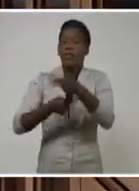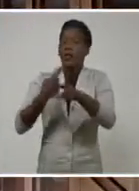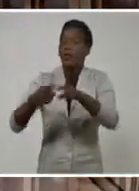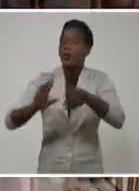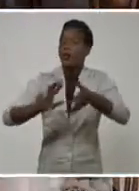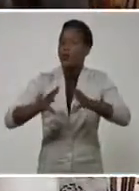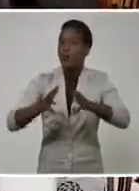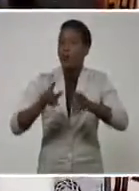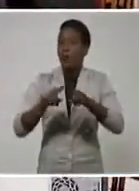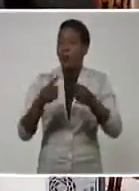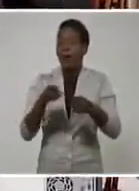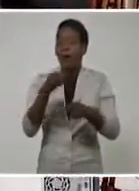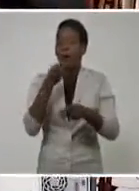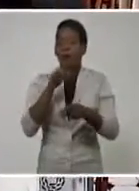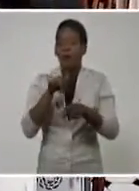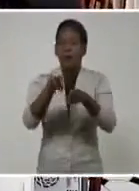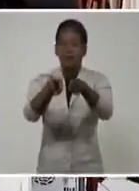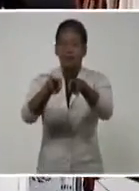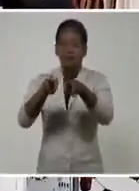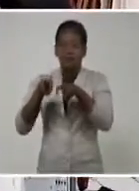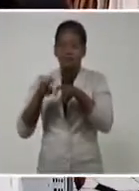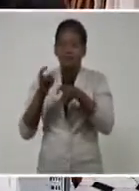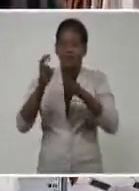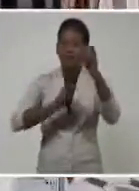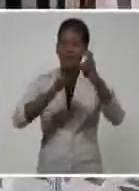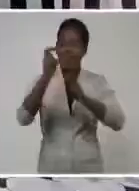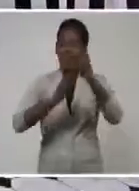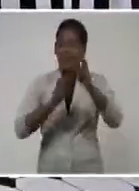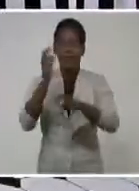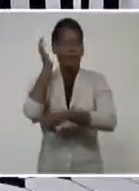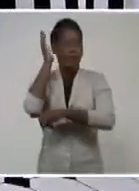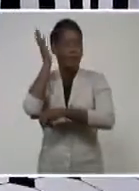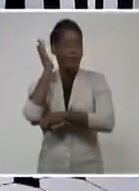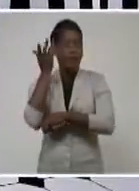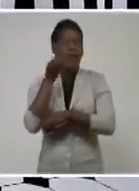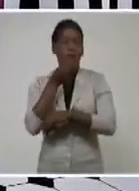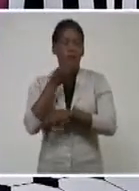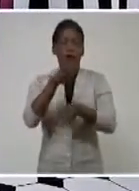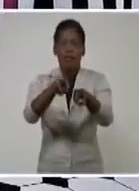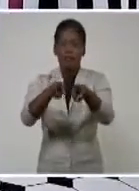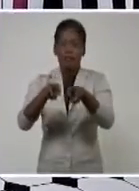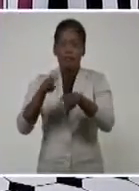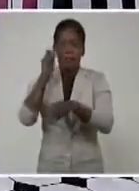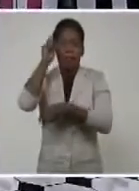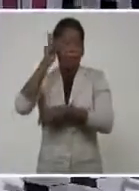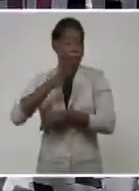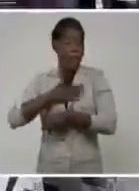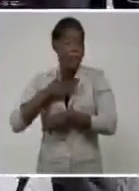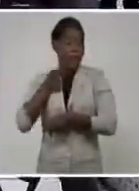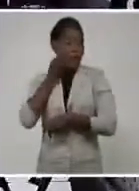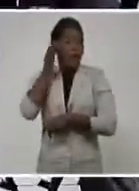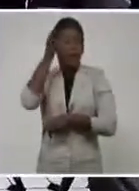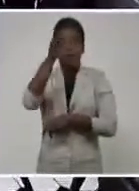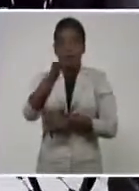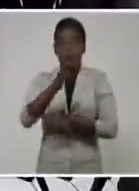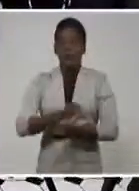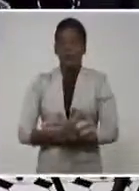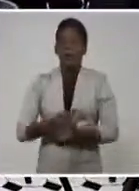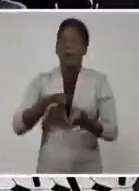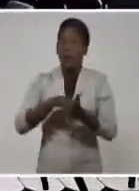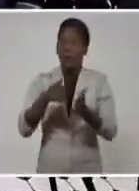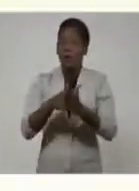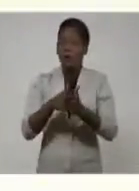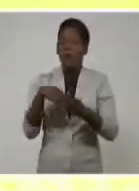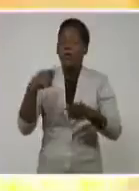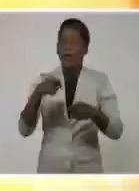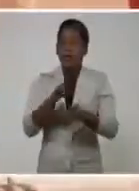acoger eventos, talleres, conferencias, ya sean locales, nacionales o internacionales. El proyecto respeta el uso del